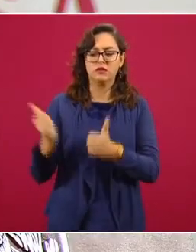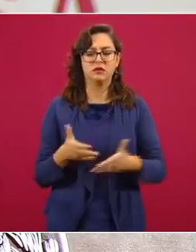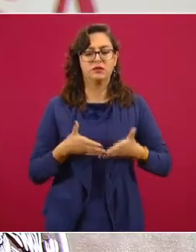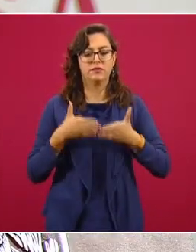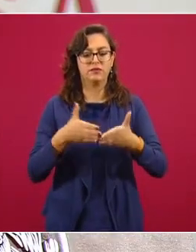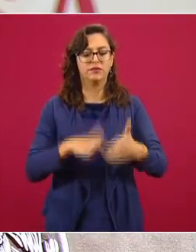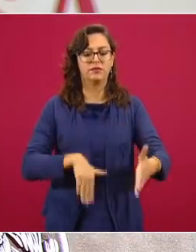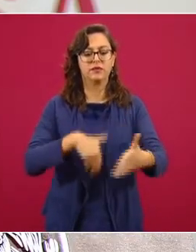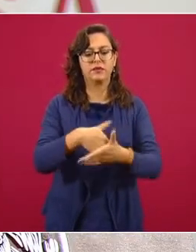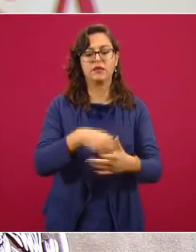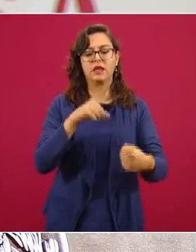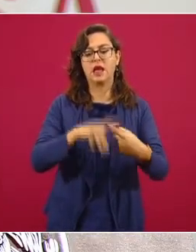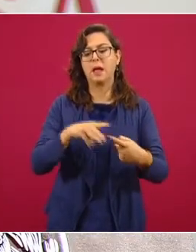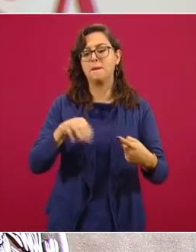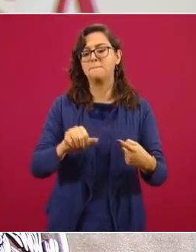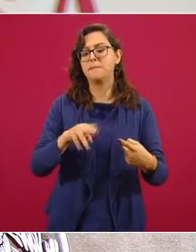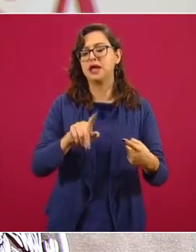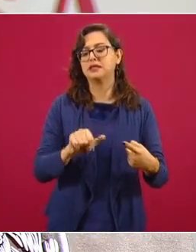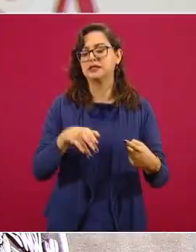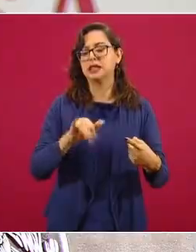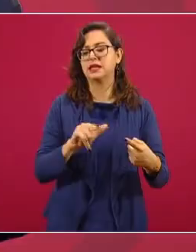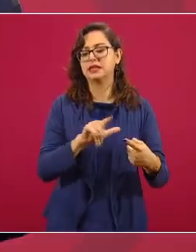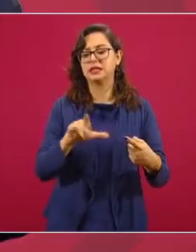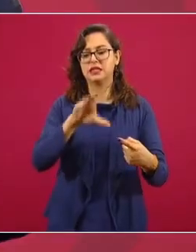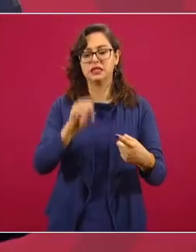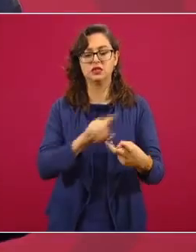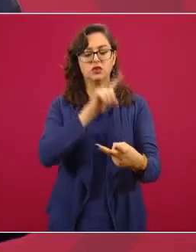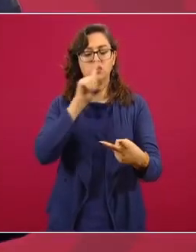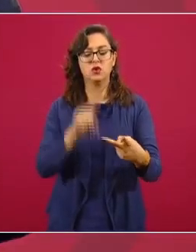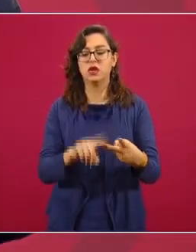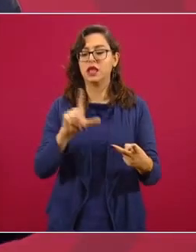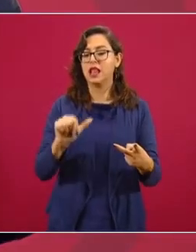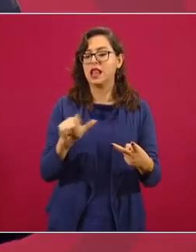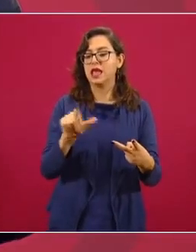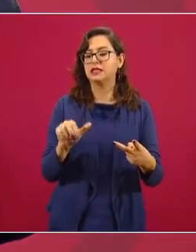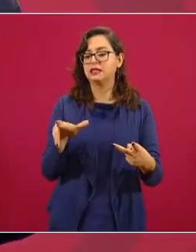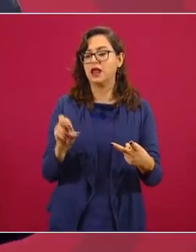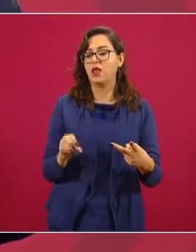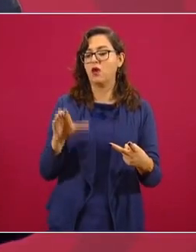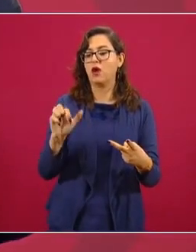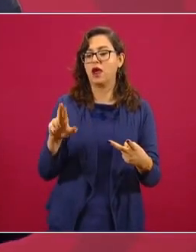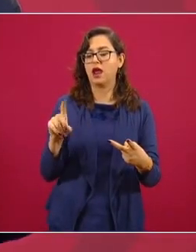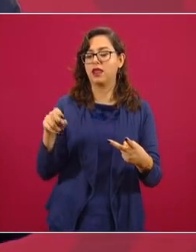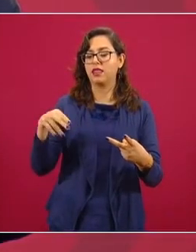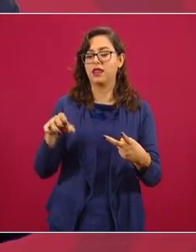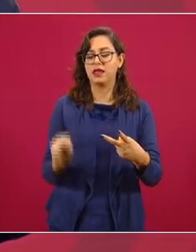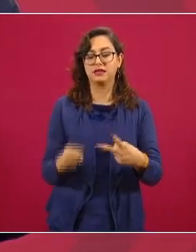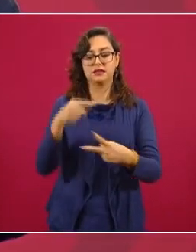de Lázaro Cárdenas, y son estos químicos peligrosos